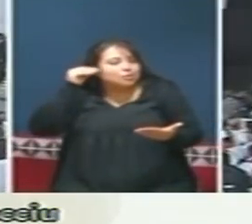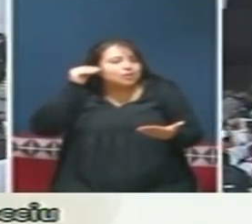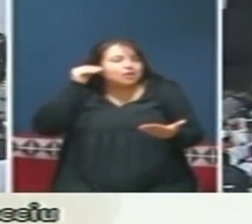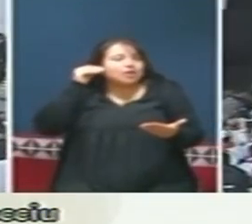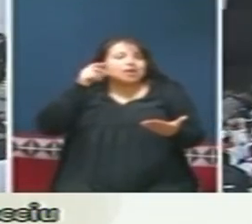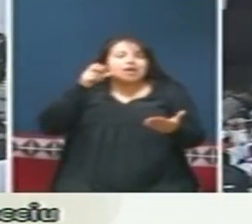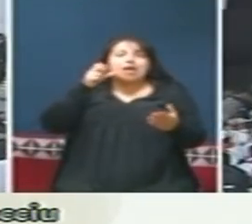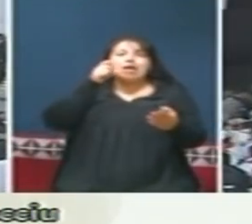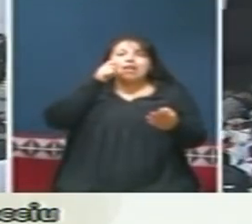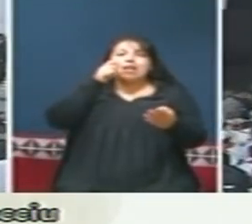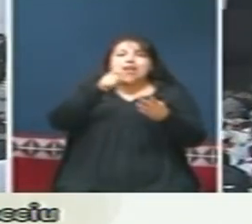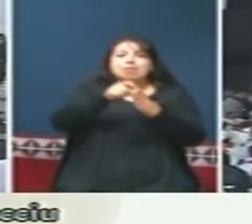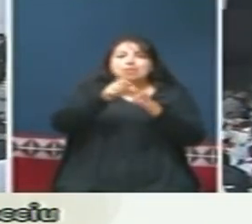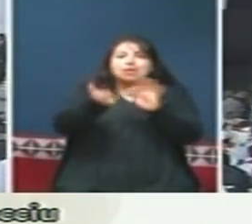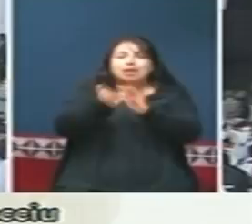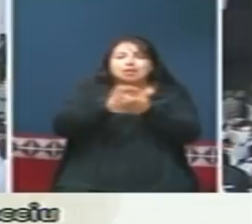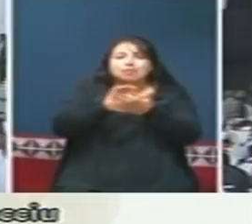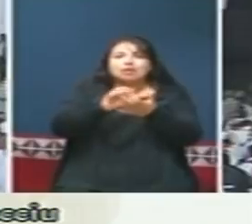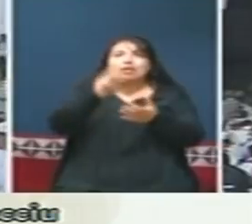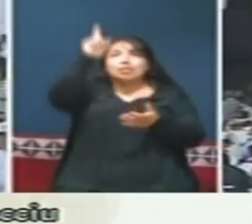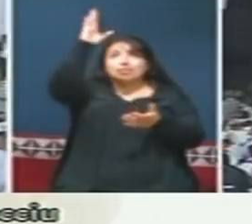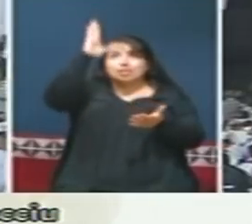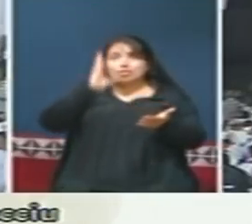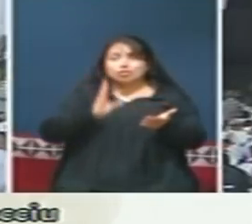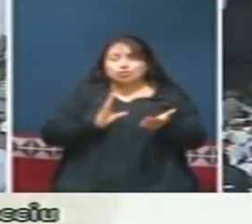la palabra de Dios.